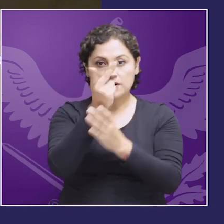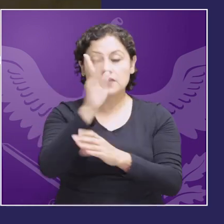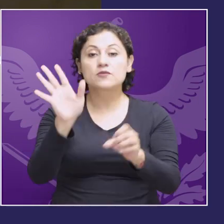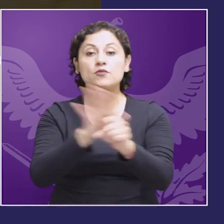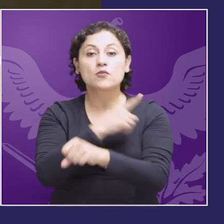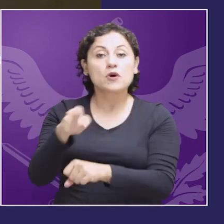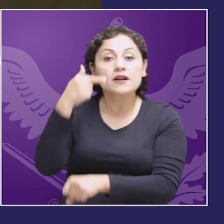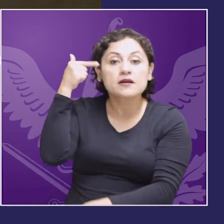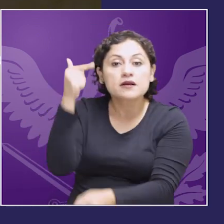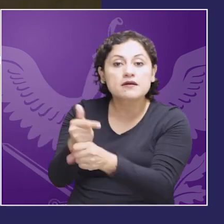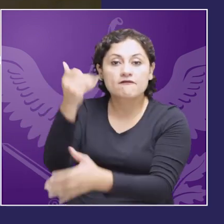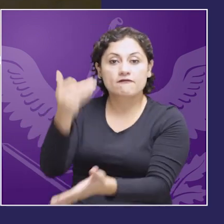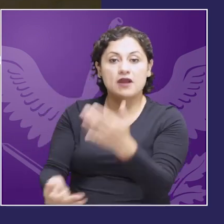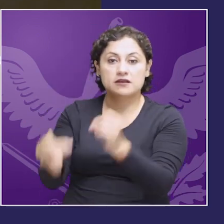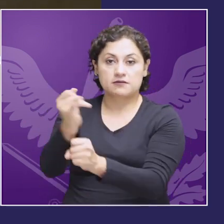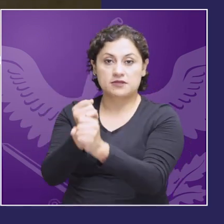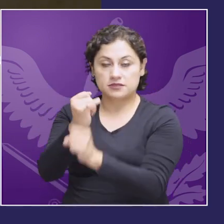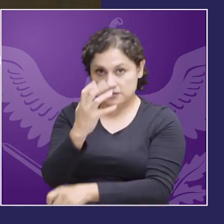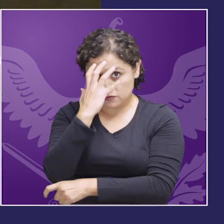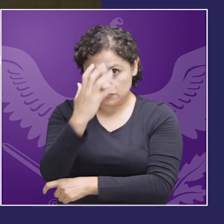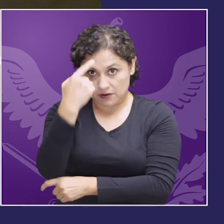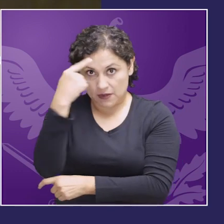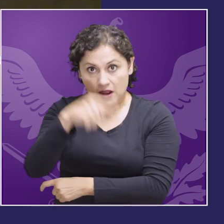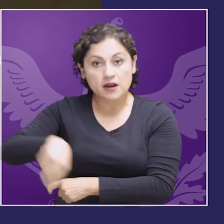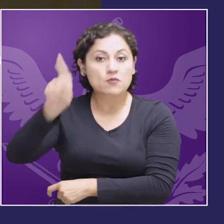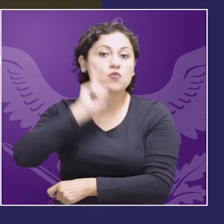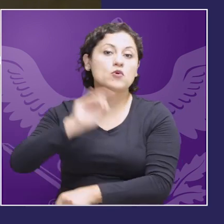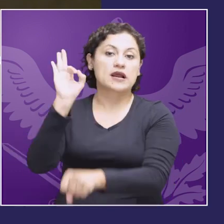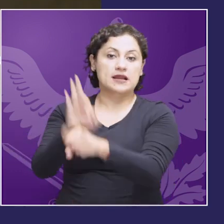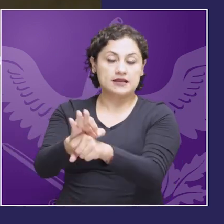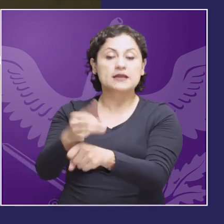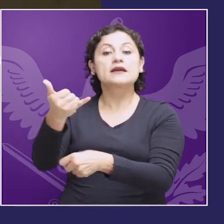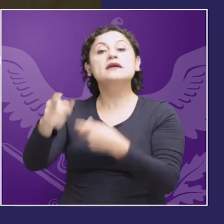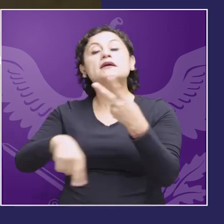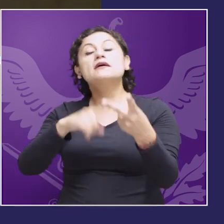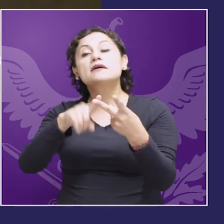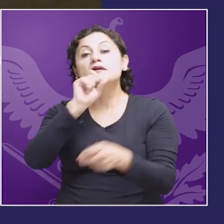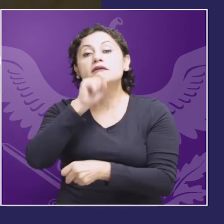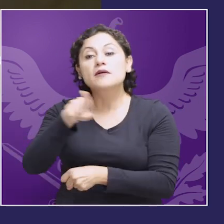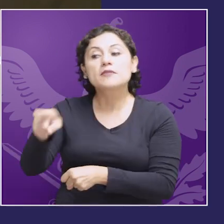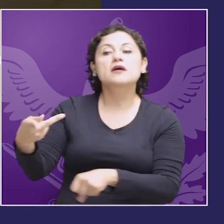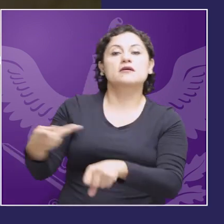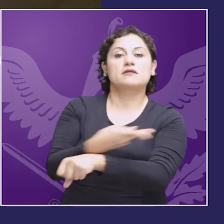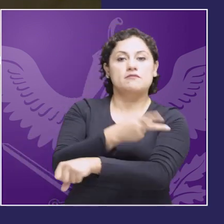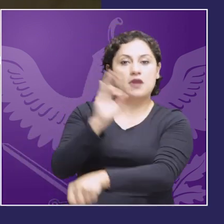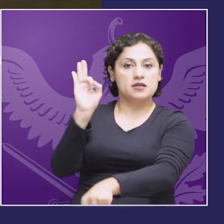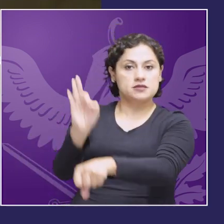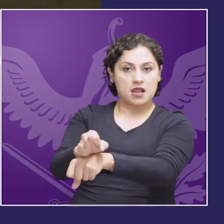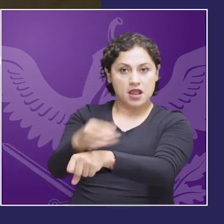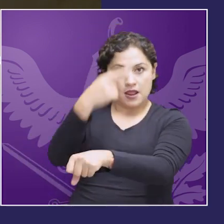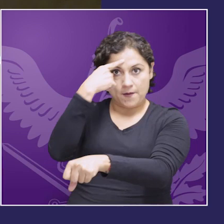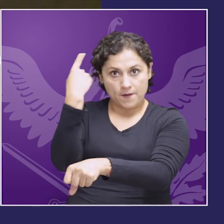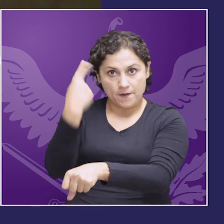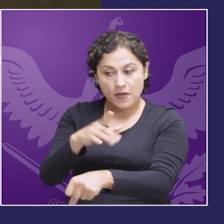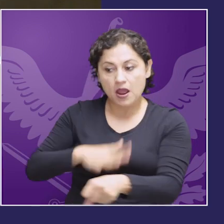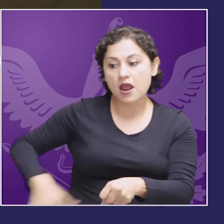como el campo algodonero, por la falta de debida diligencia en la investigación de los feminicidios de mujeres y por la falta